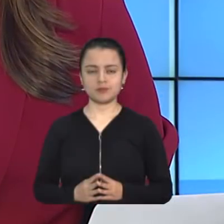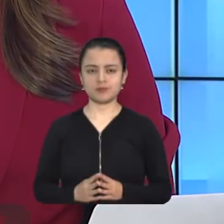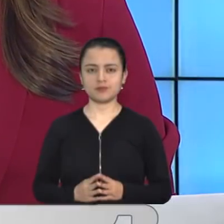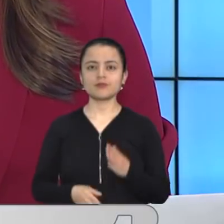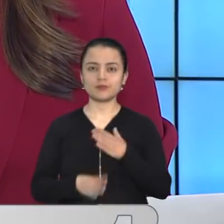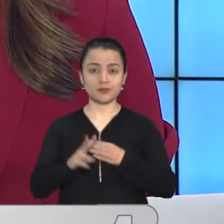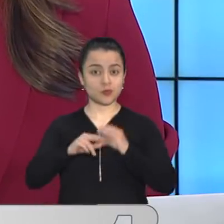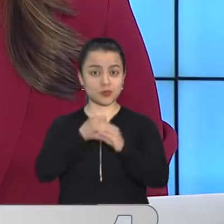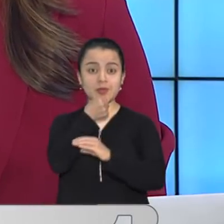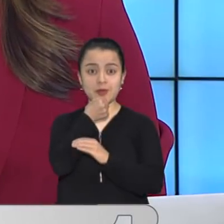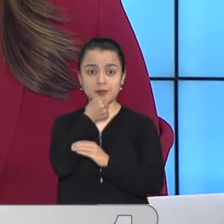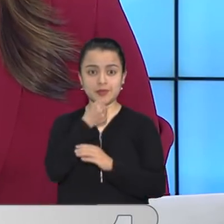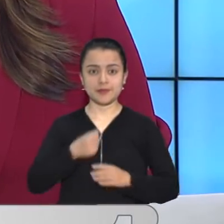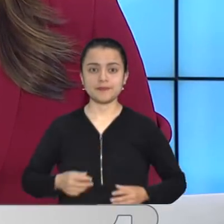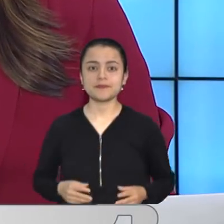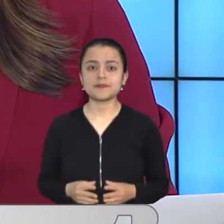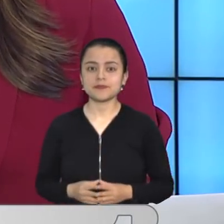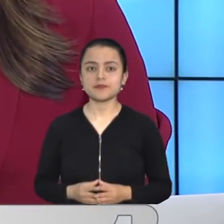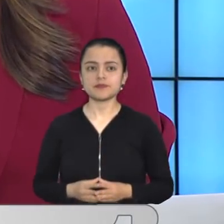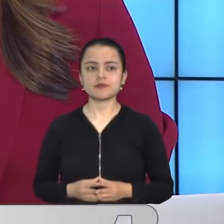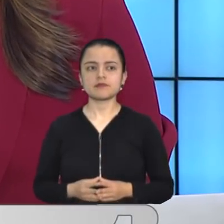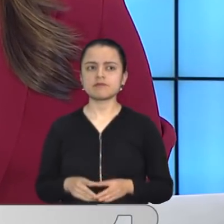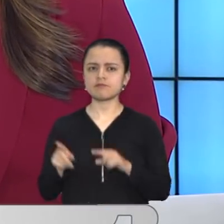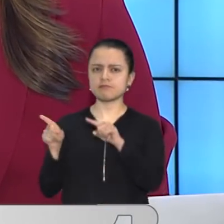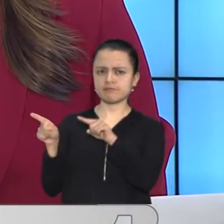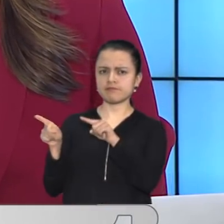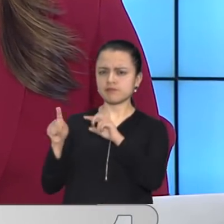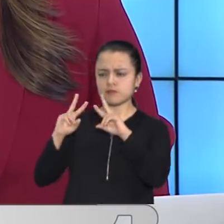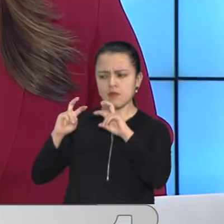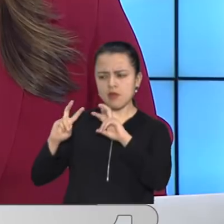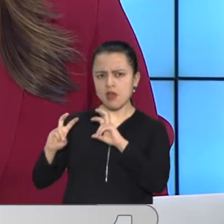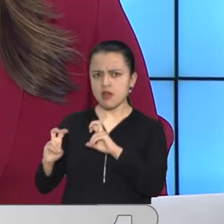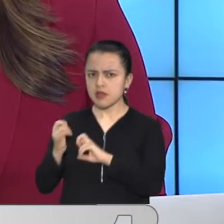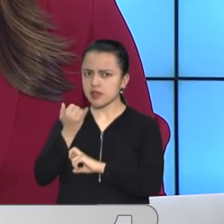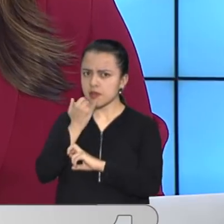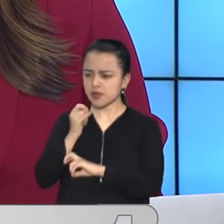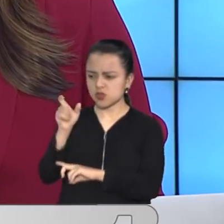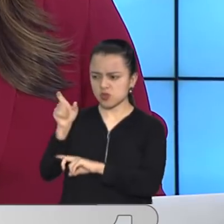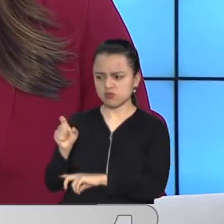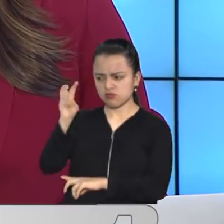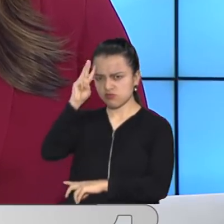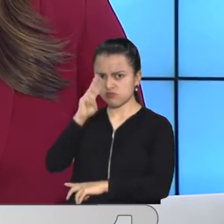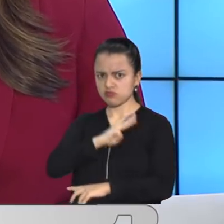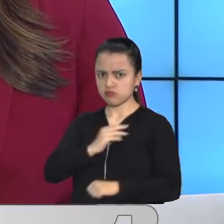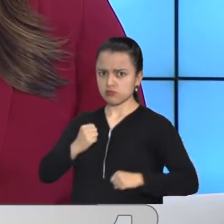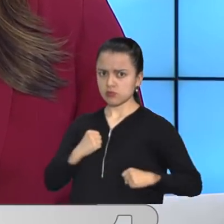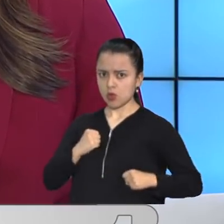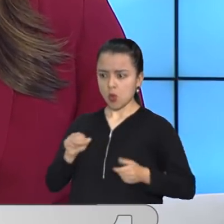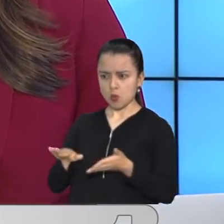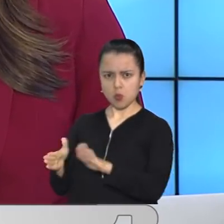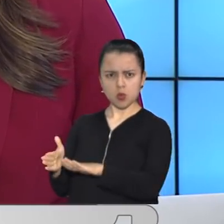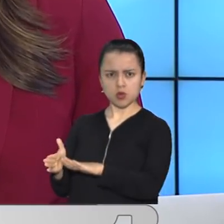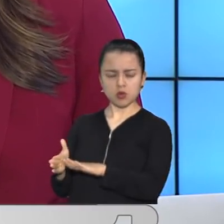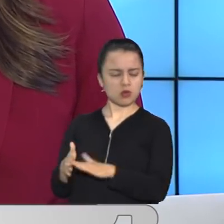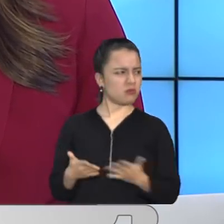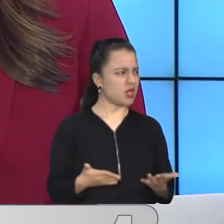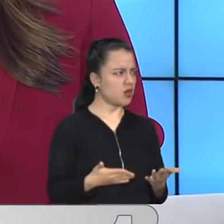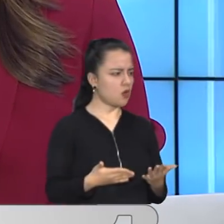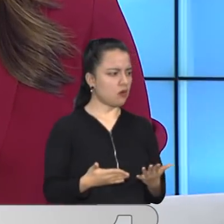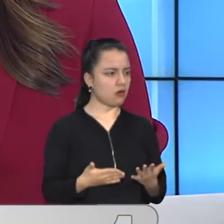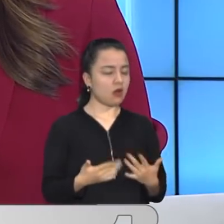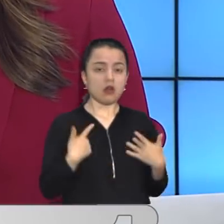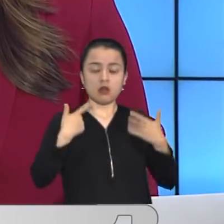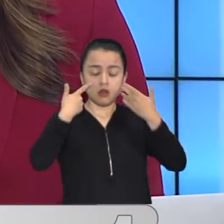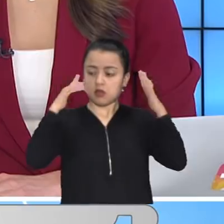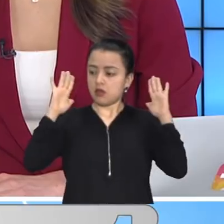Seguimos en Noticentro 1CMI. Las autoridades investigan la muerte de un soldado, al parecer de manera accidental, en el